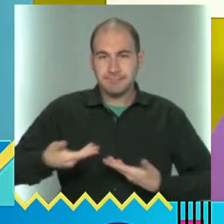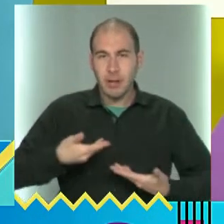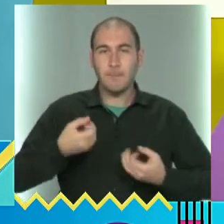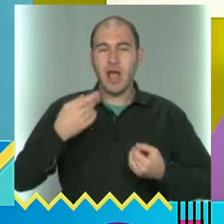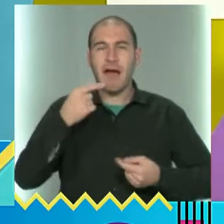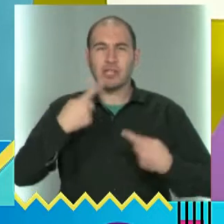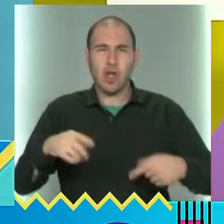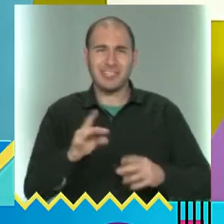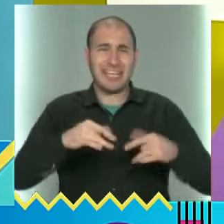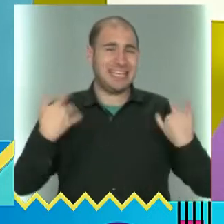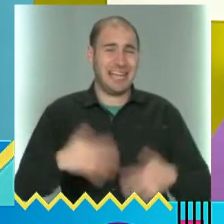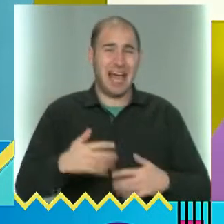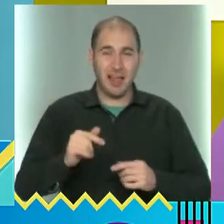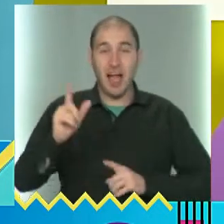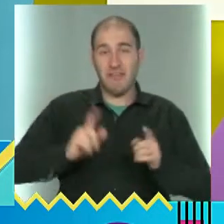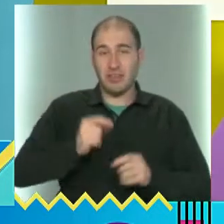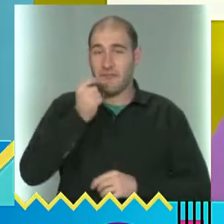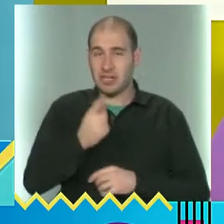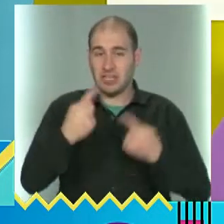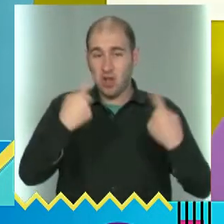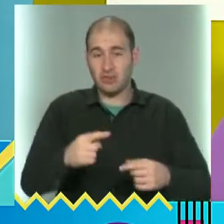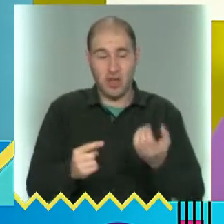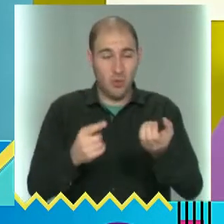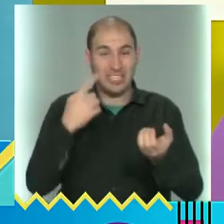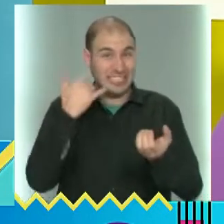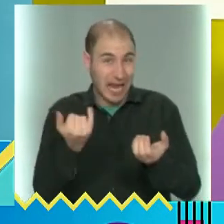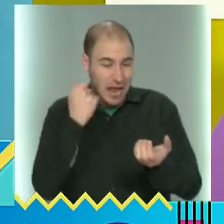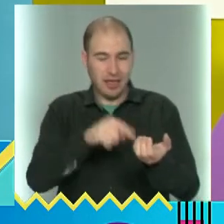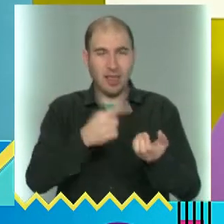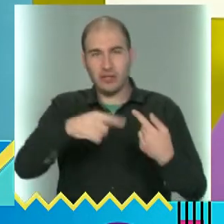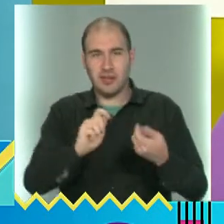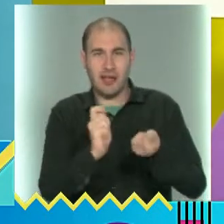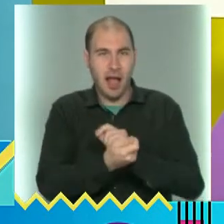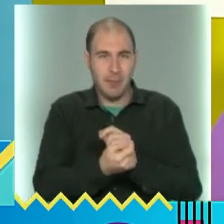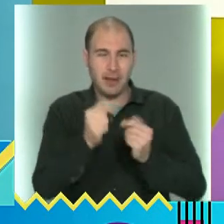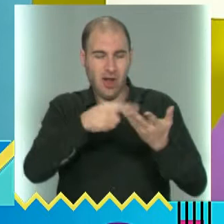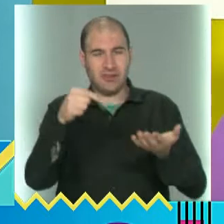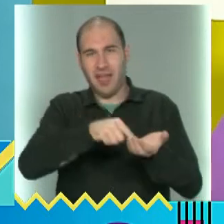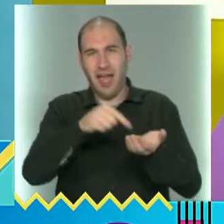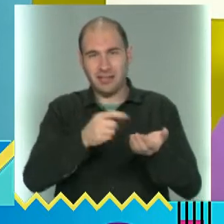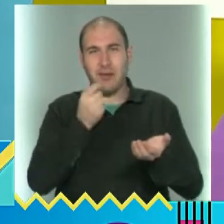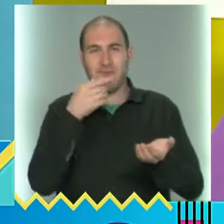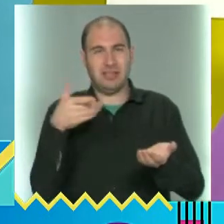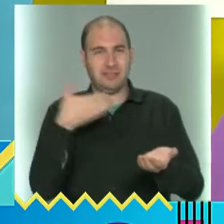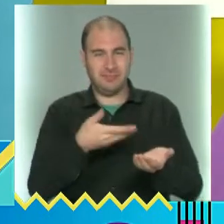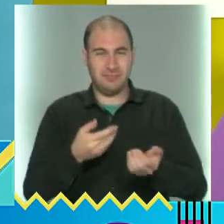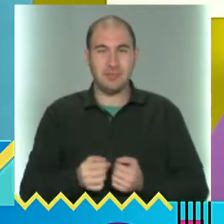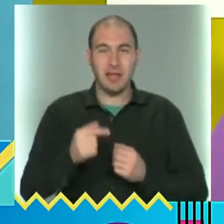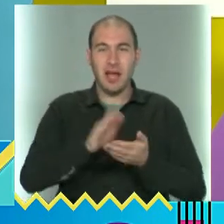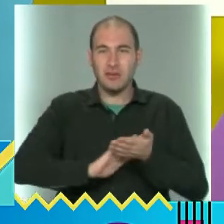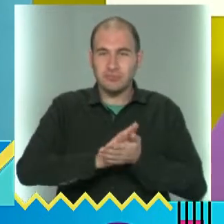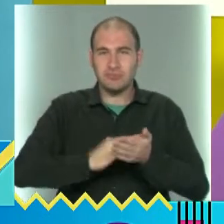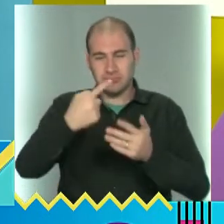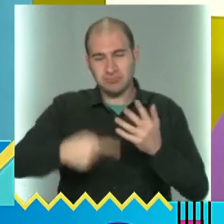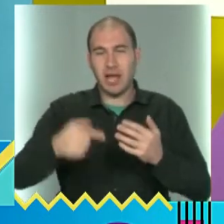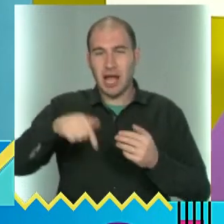veces las cosas son muy caras. Bueno, a veces simplemente a un producto que ya existe se le modifica algo para que ese producto pueda ser más accesible. Vamos a ir resolviendo esas